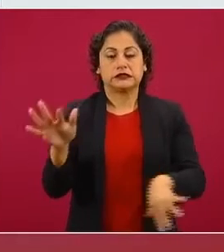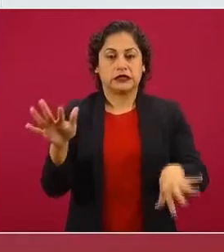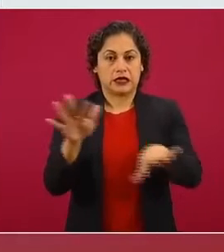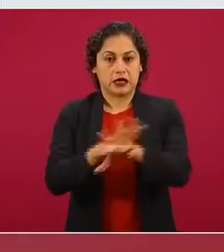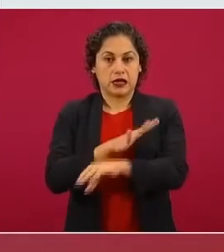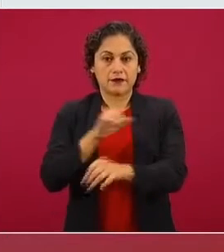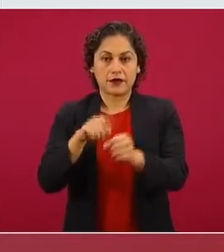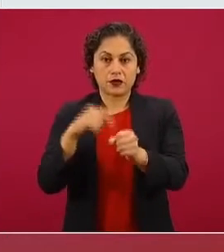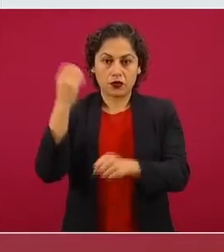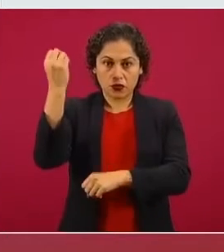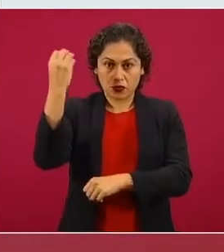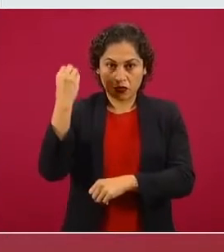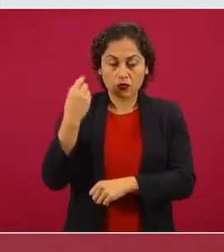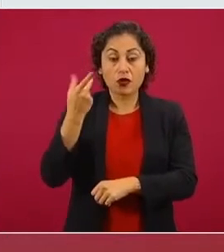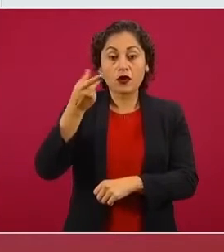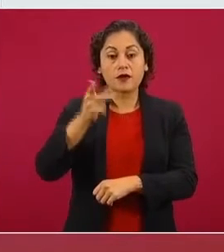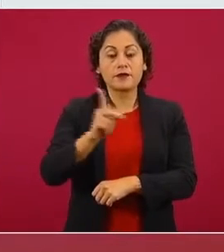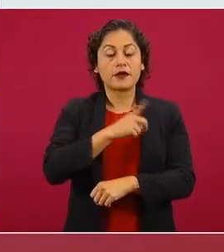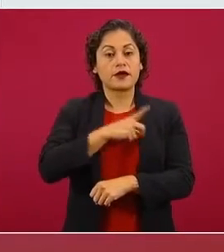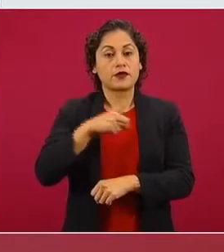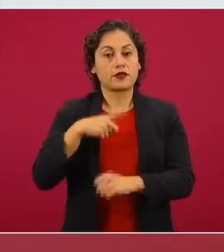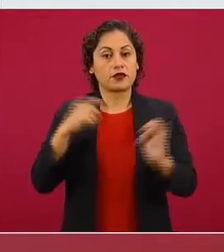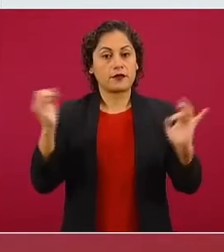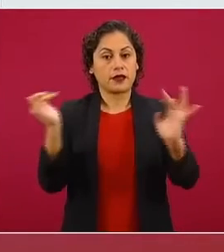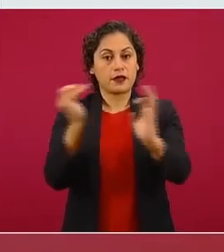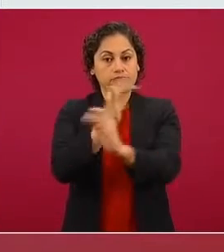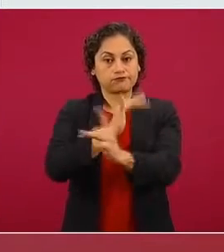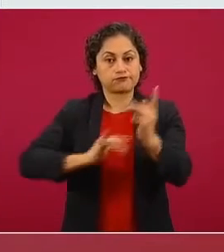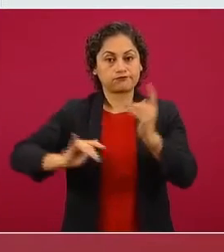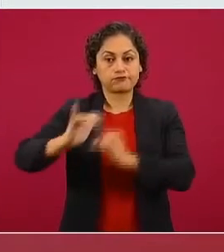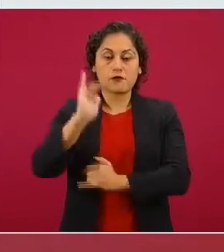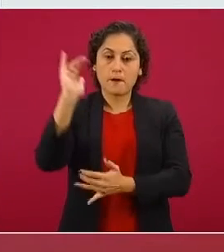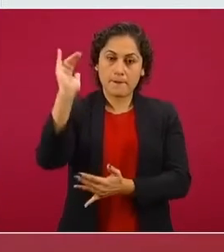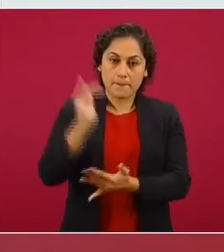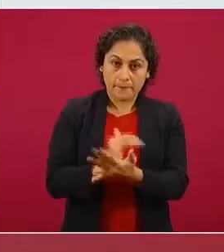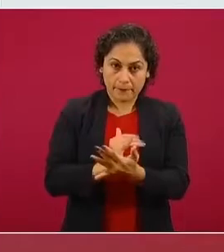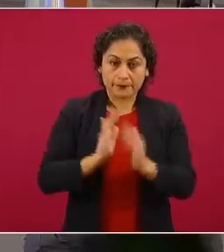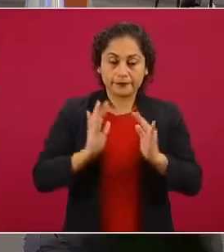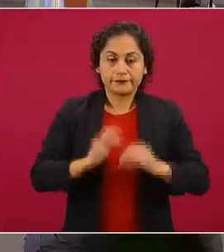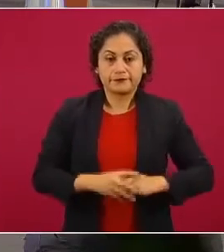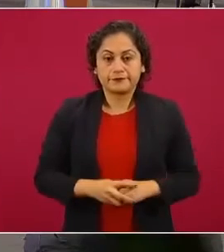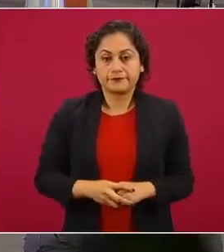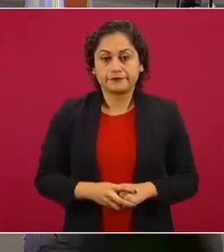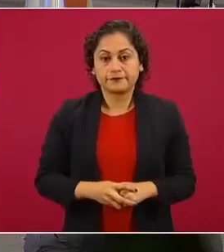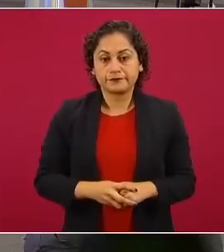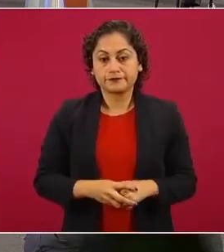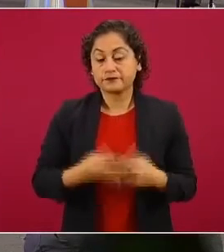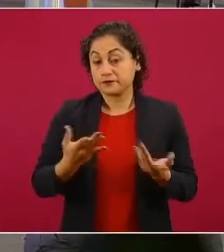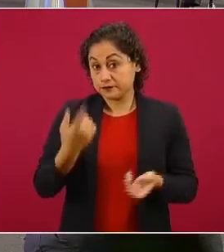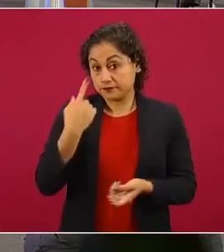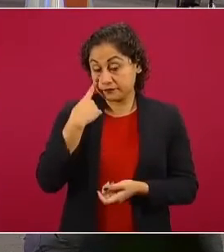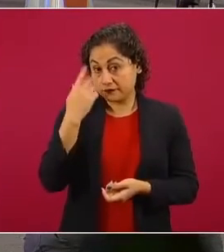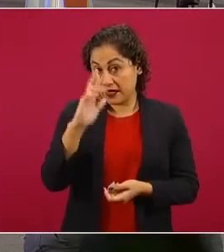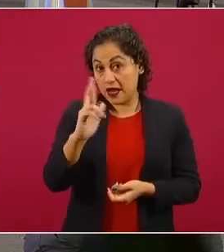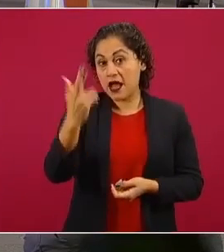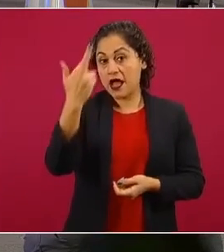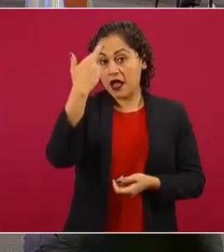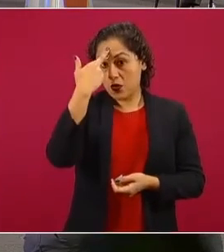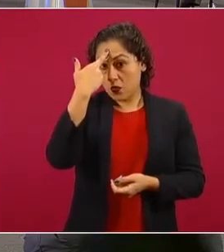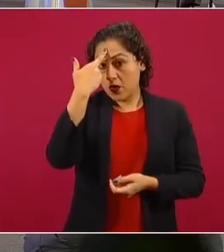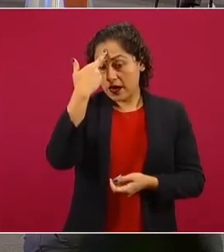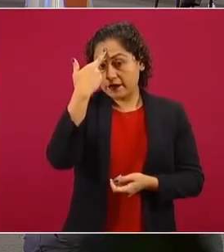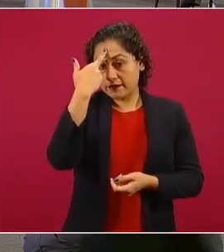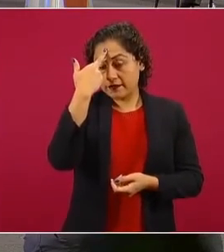mantiene una reducción de la movilidad en el espacio público. Aquí recordamos que ciertas medidas como el uso